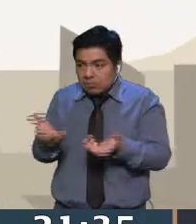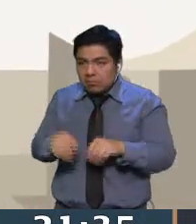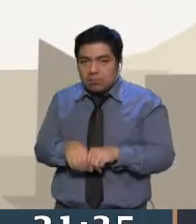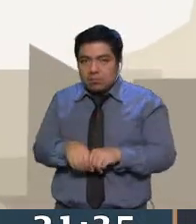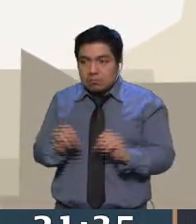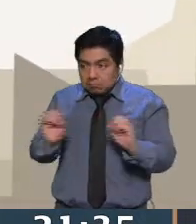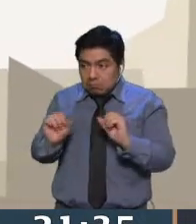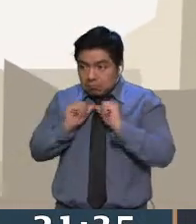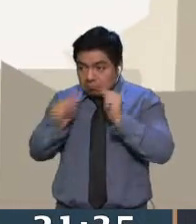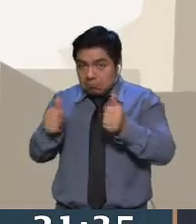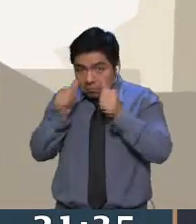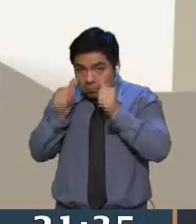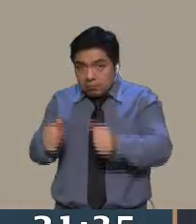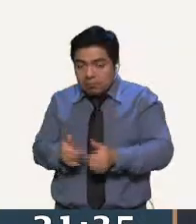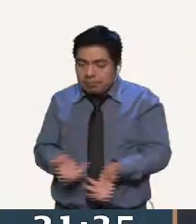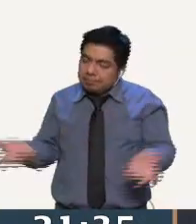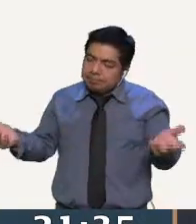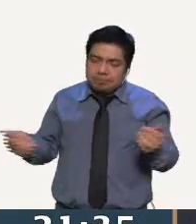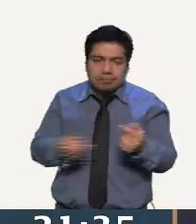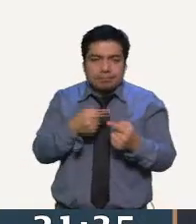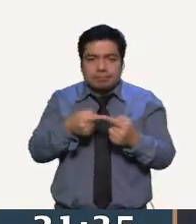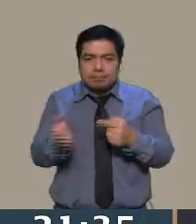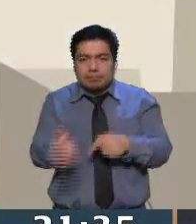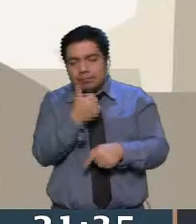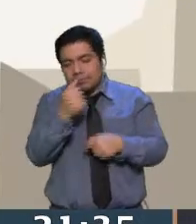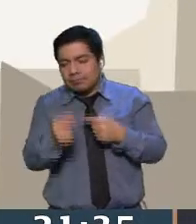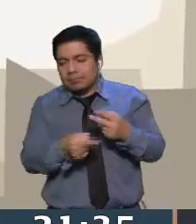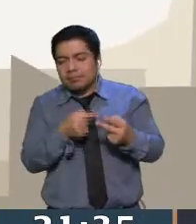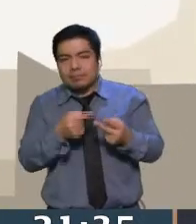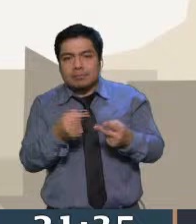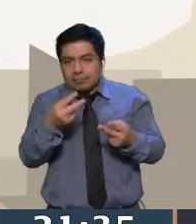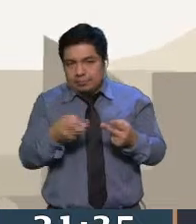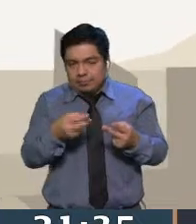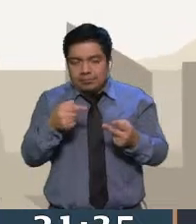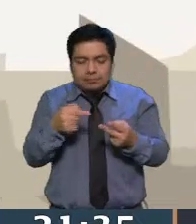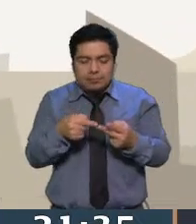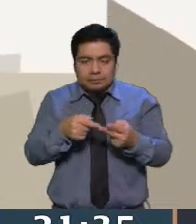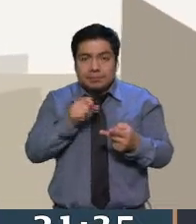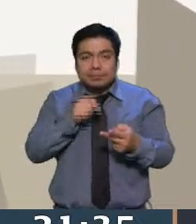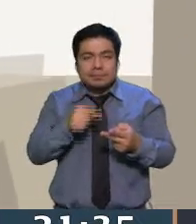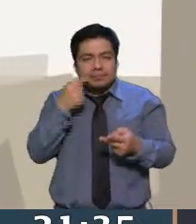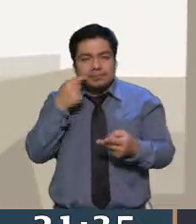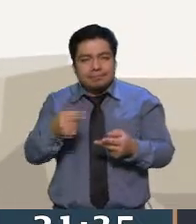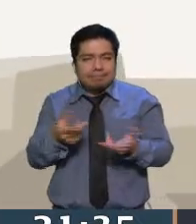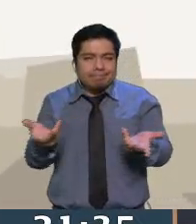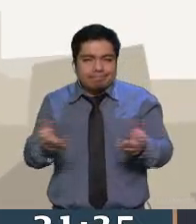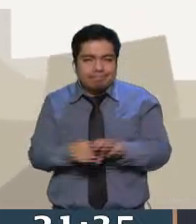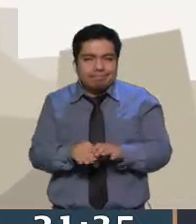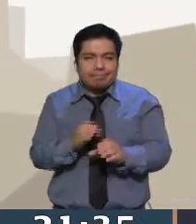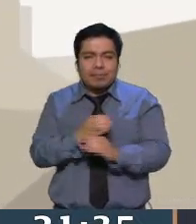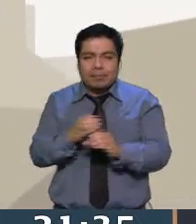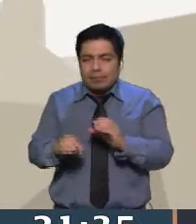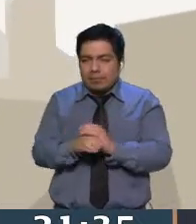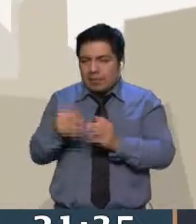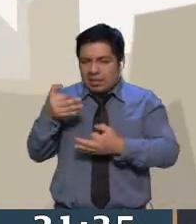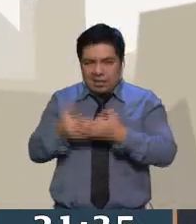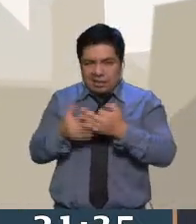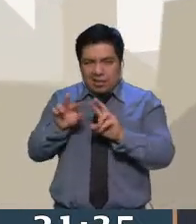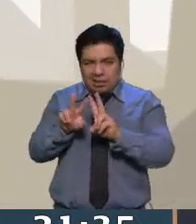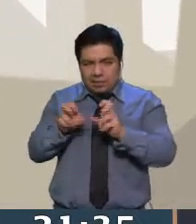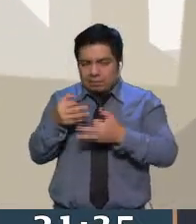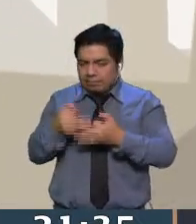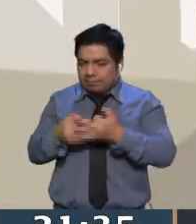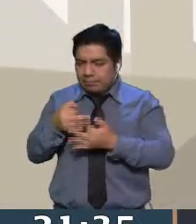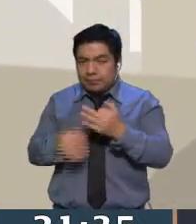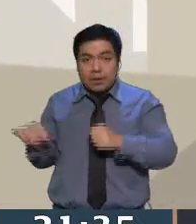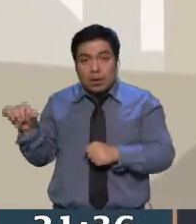está. Pero bueno, vamos con la siguiente. Hablando justamente de cosas judiciales, se desmintió